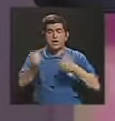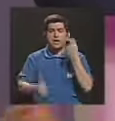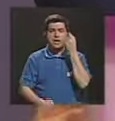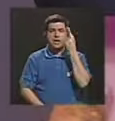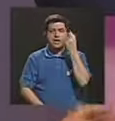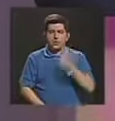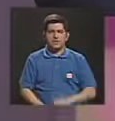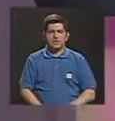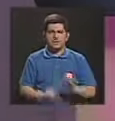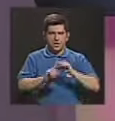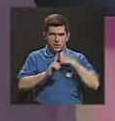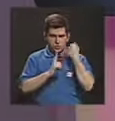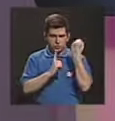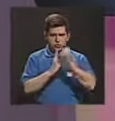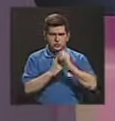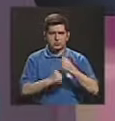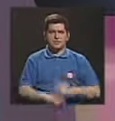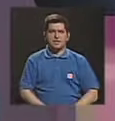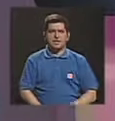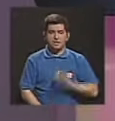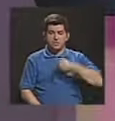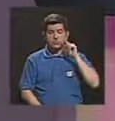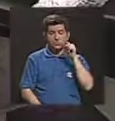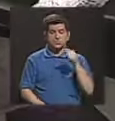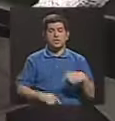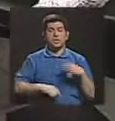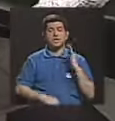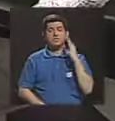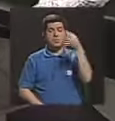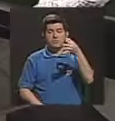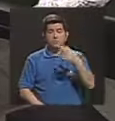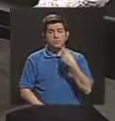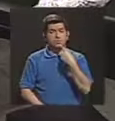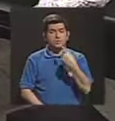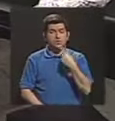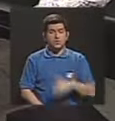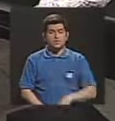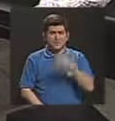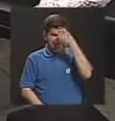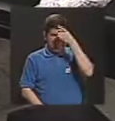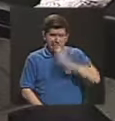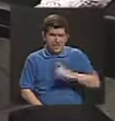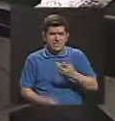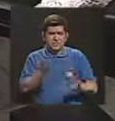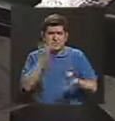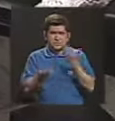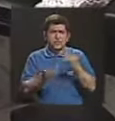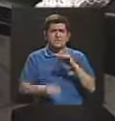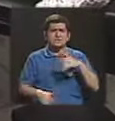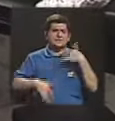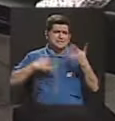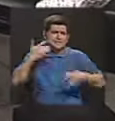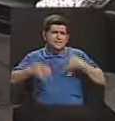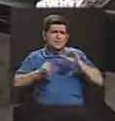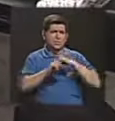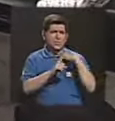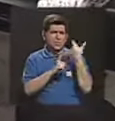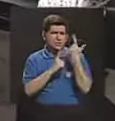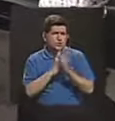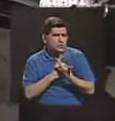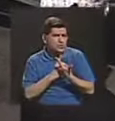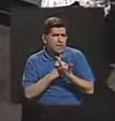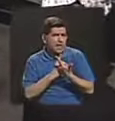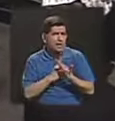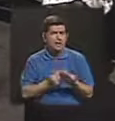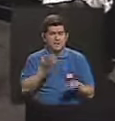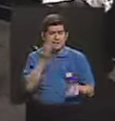eso como sociedad. En realidad vamos para eso. Se puede decir que la depresión es también un síntoma social que